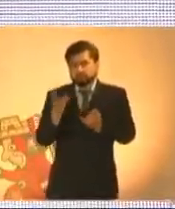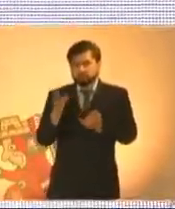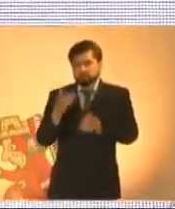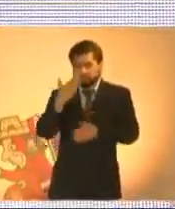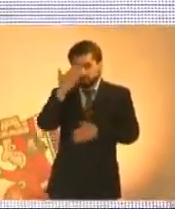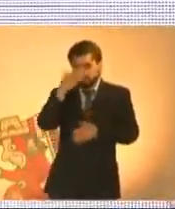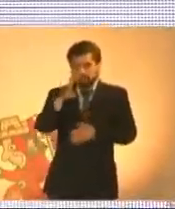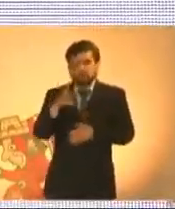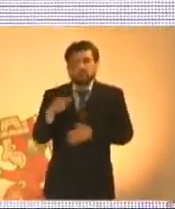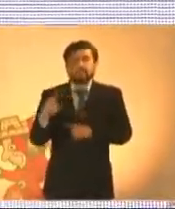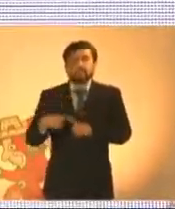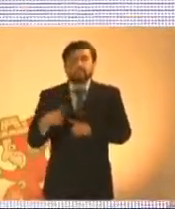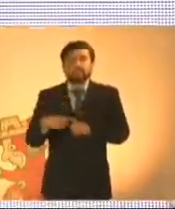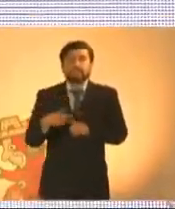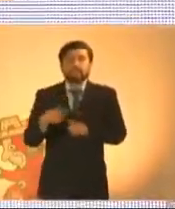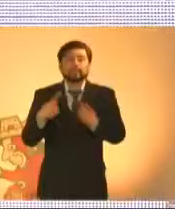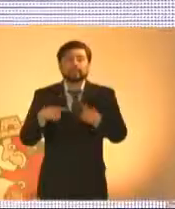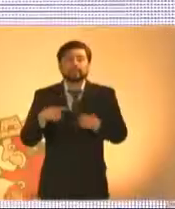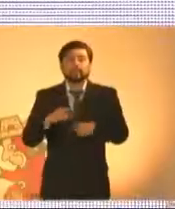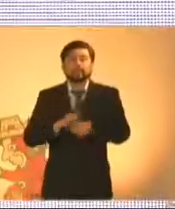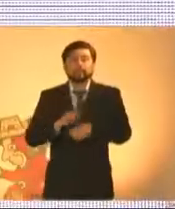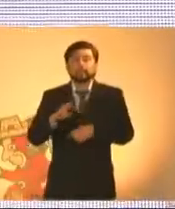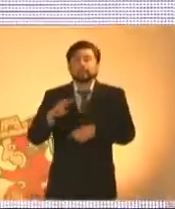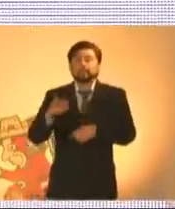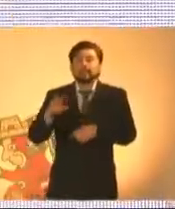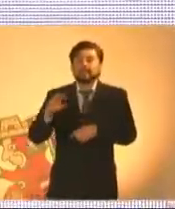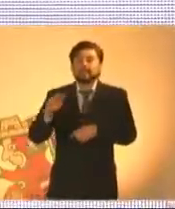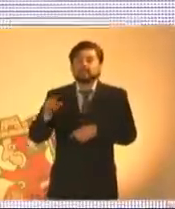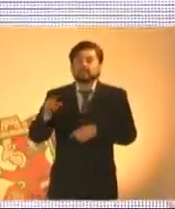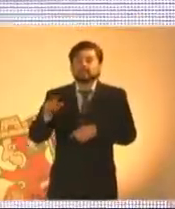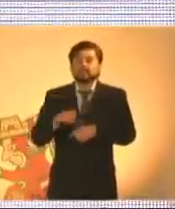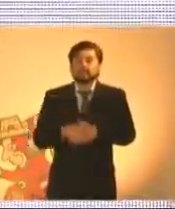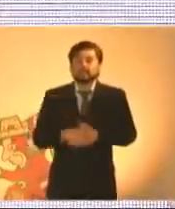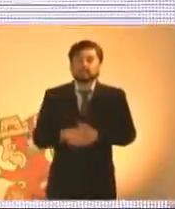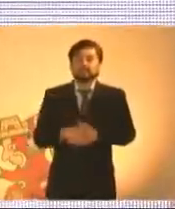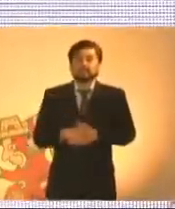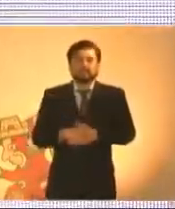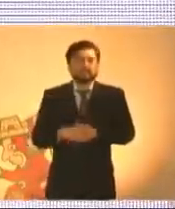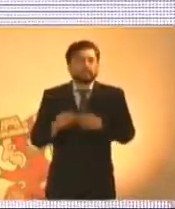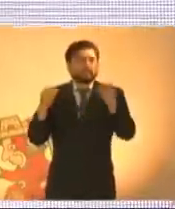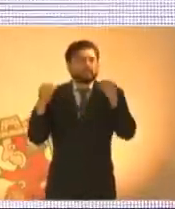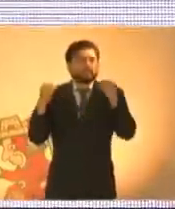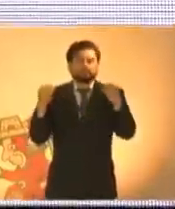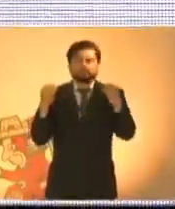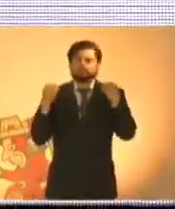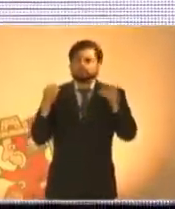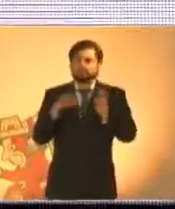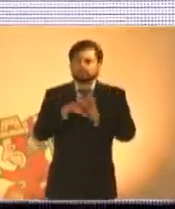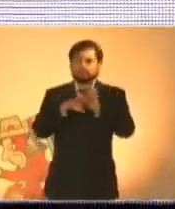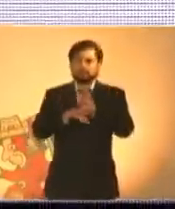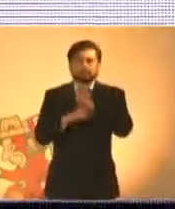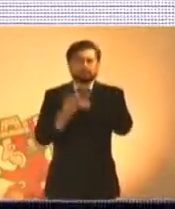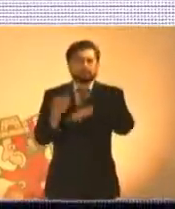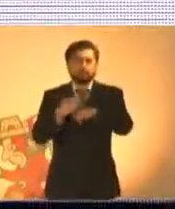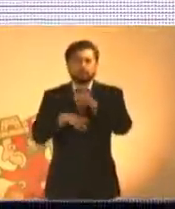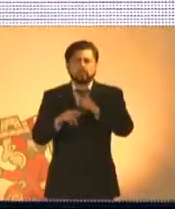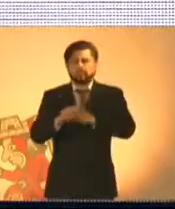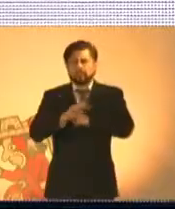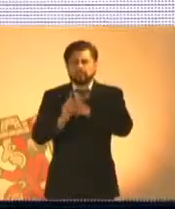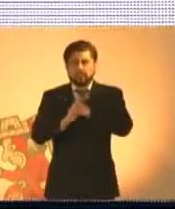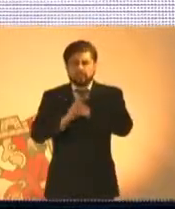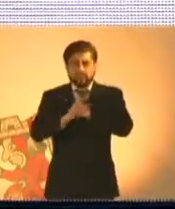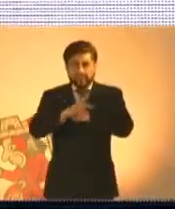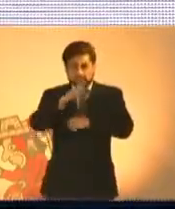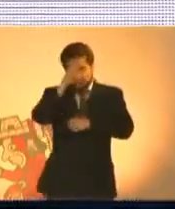don vasco vasco y les podría dar un montón de ejemplos más solo en el peru bueno entonces